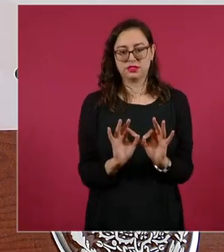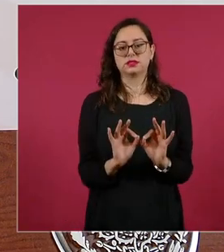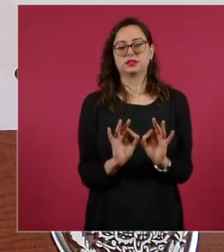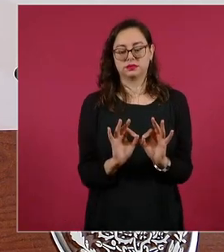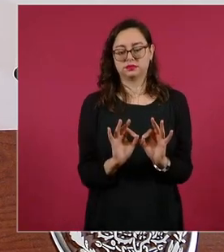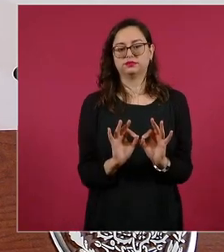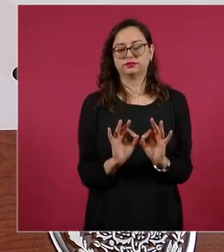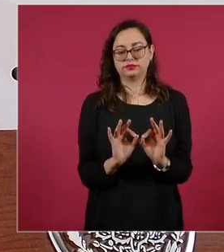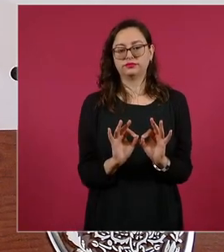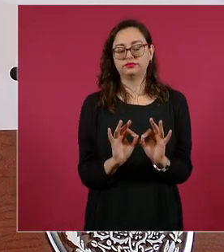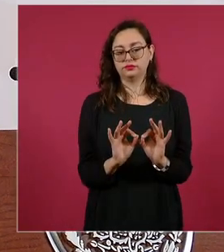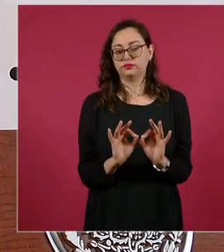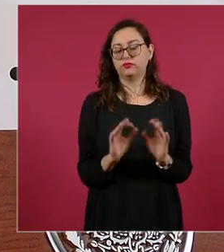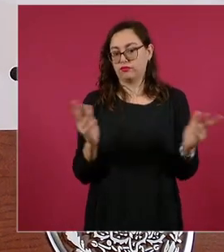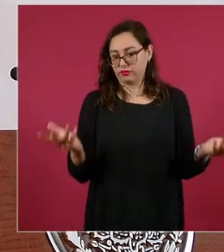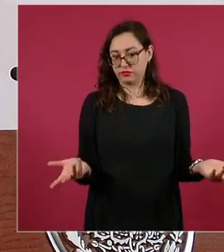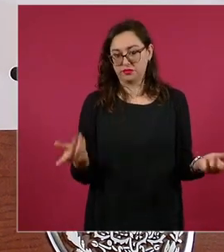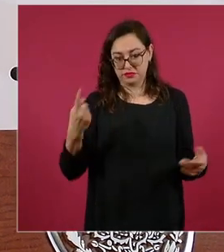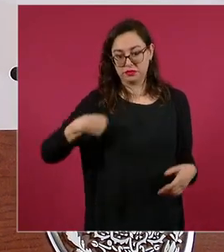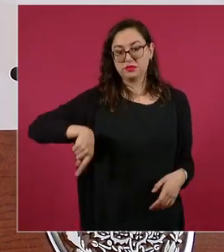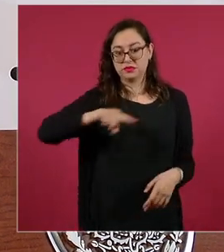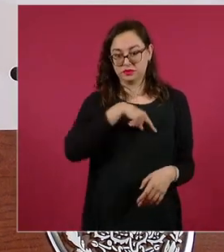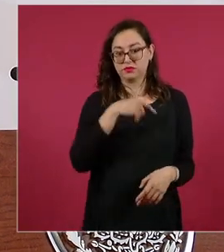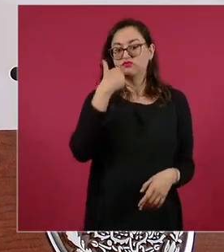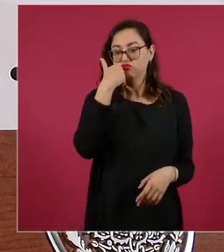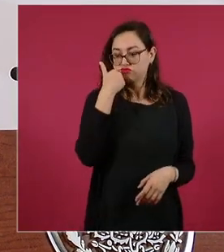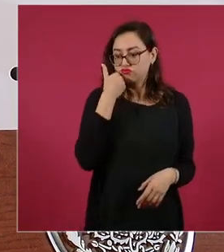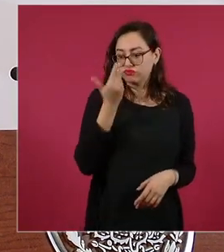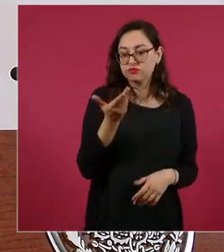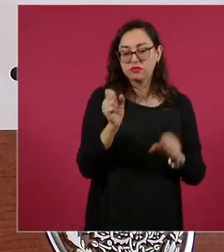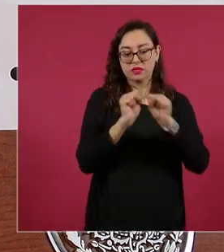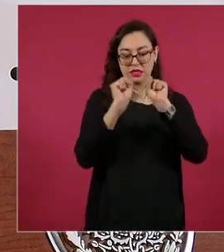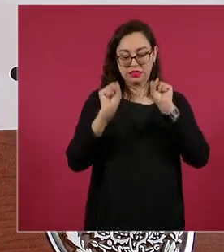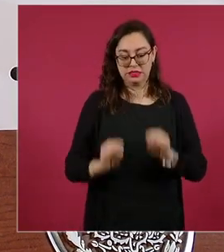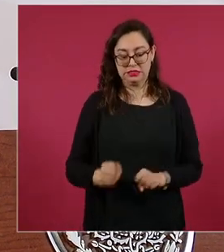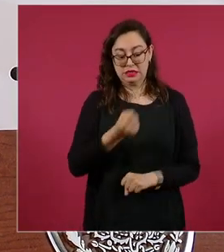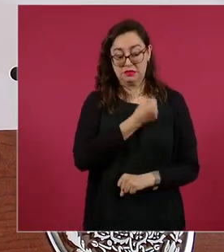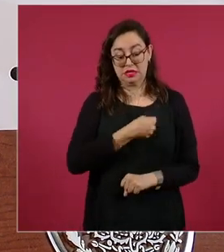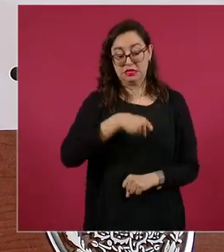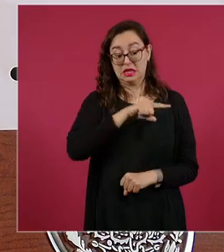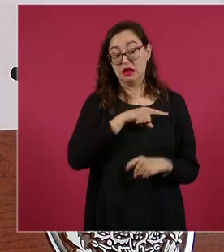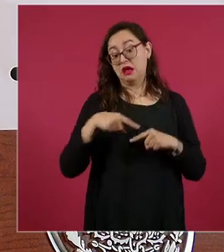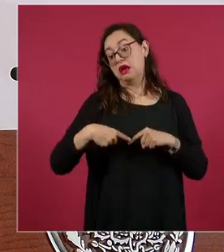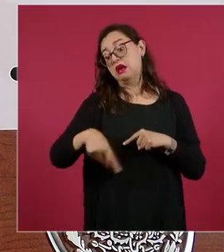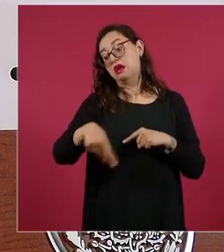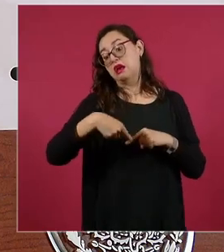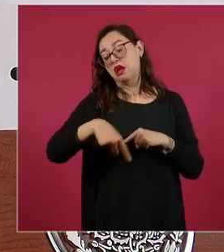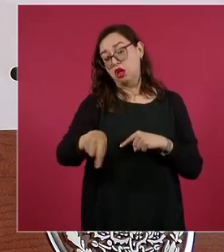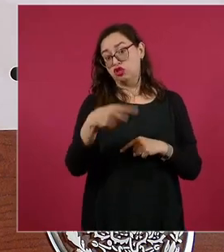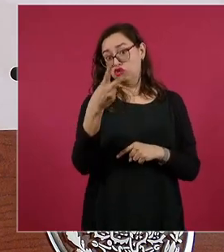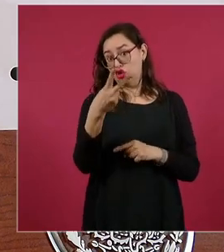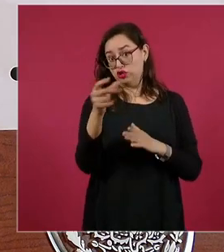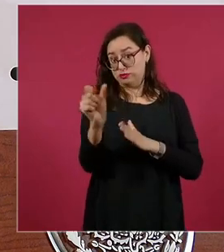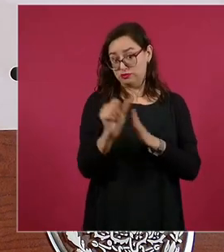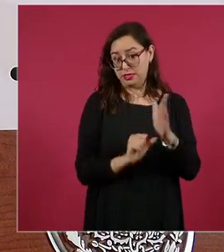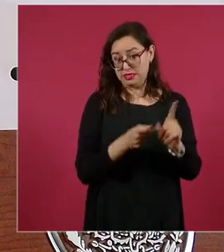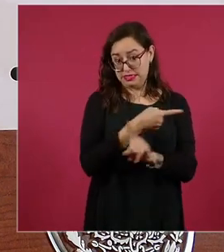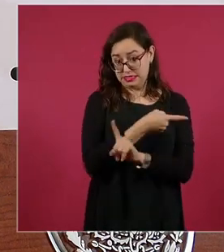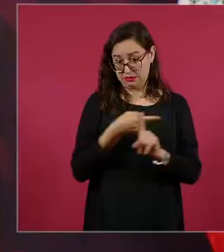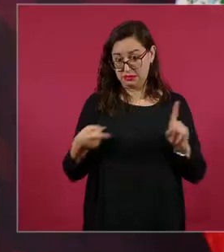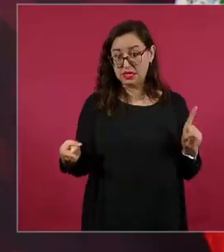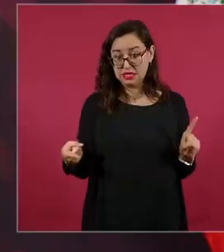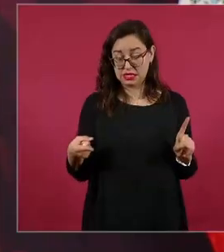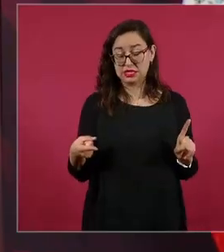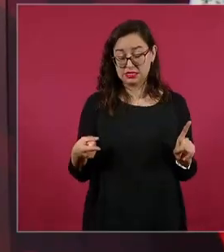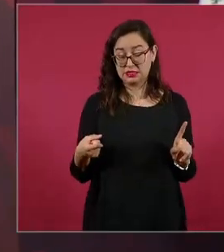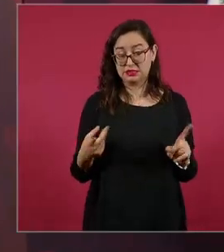para que tengamos un buen sistema de salud antes de que yo termine en septiembre